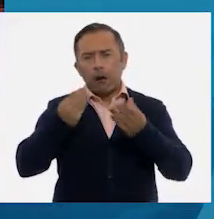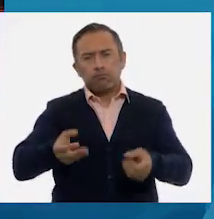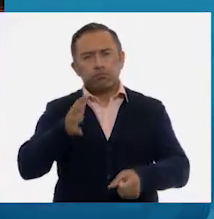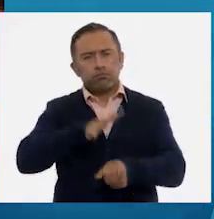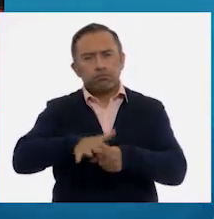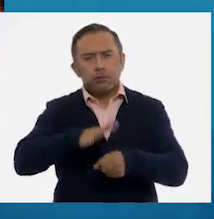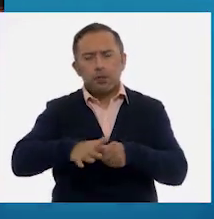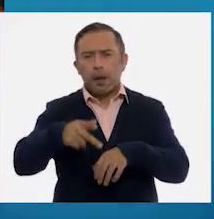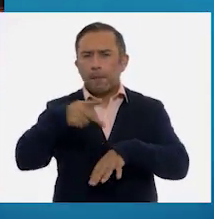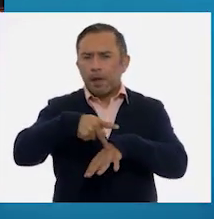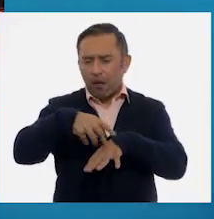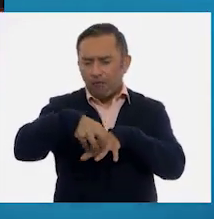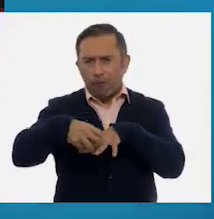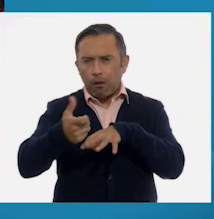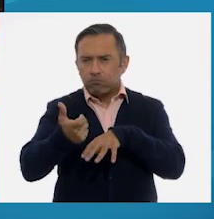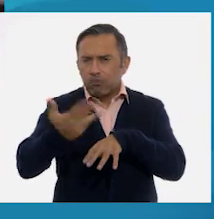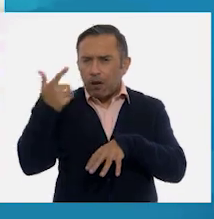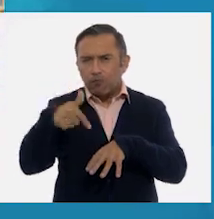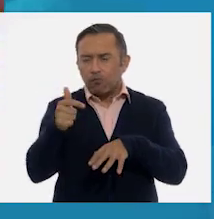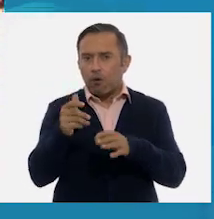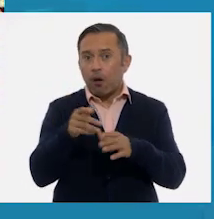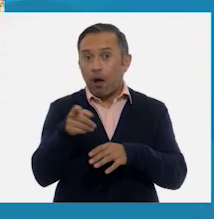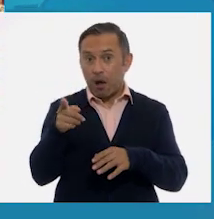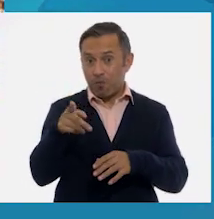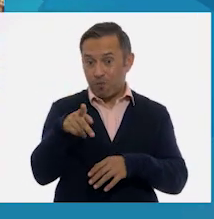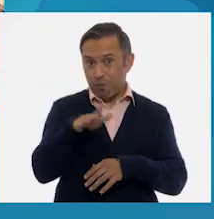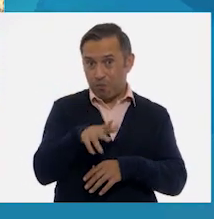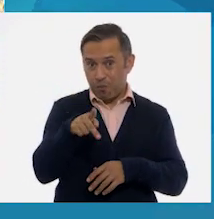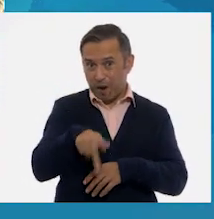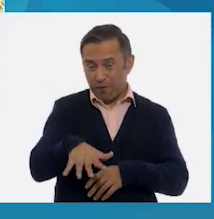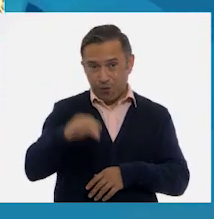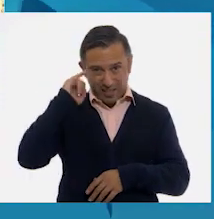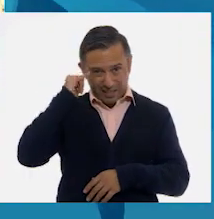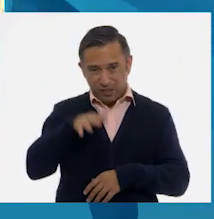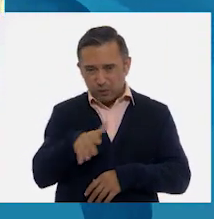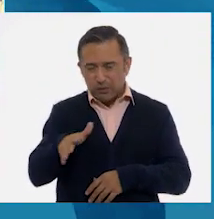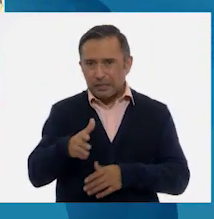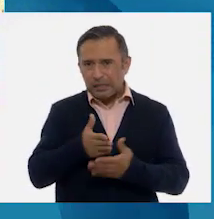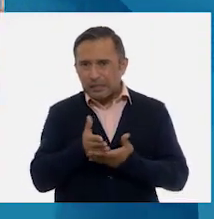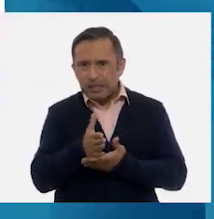de Aridamérica habitaban zonas de difícil acceso, los